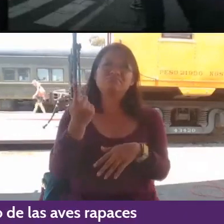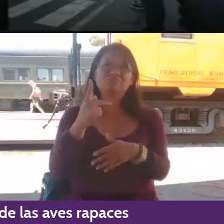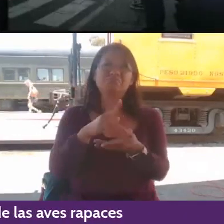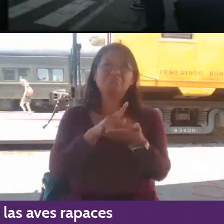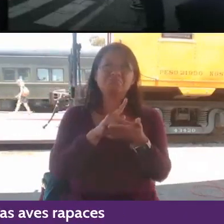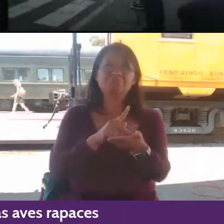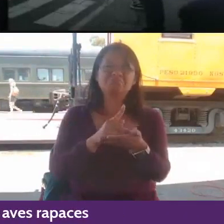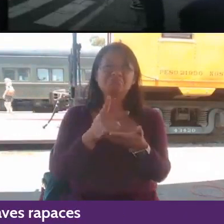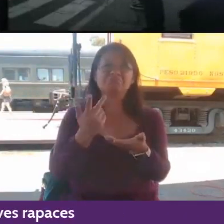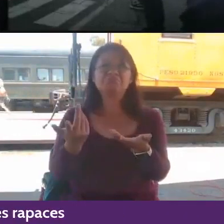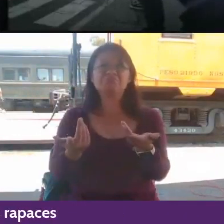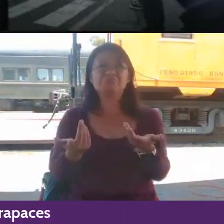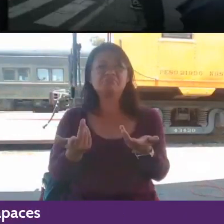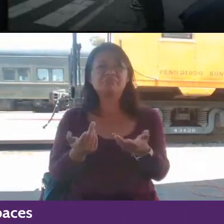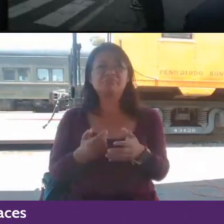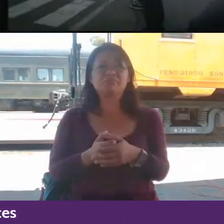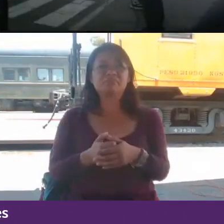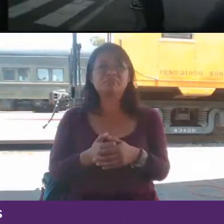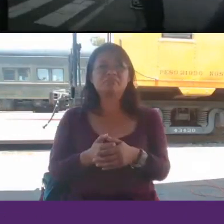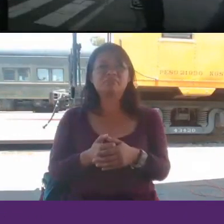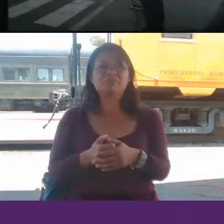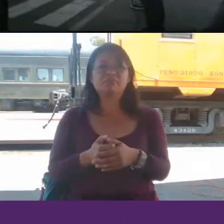por acá. ¿Quién da más? ¿Quién da menos?